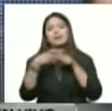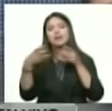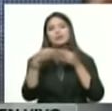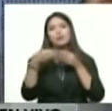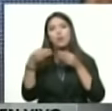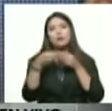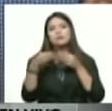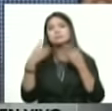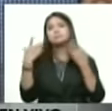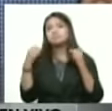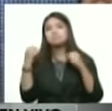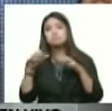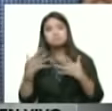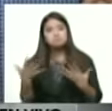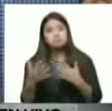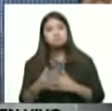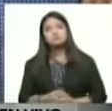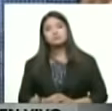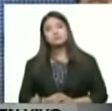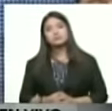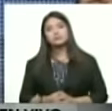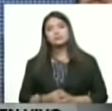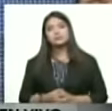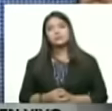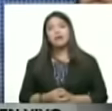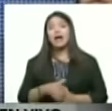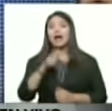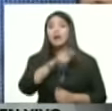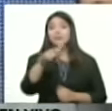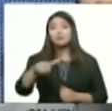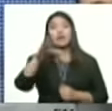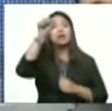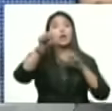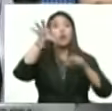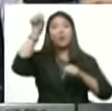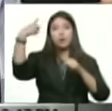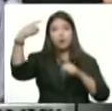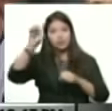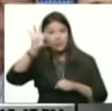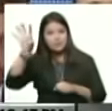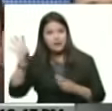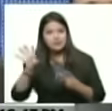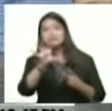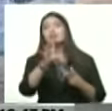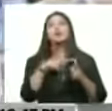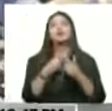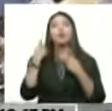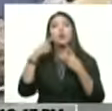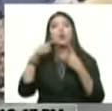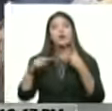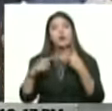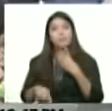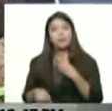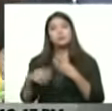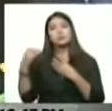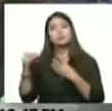que se aplica a los exportadores. En torno a esos elementos ha gravitado